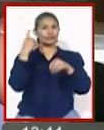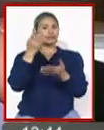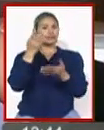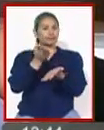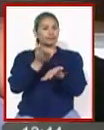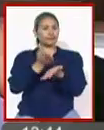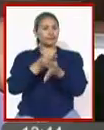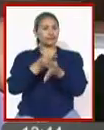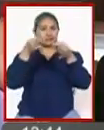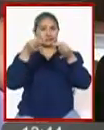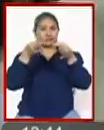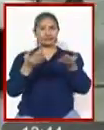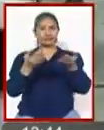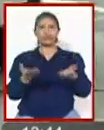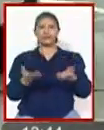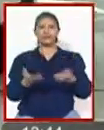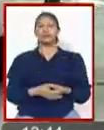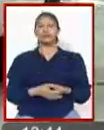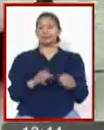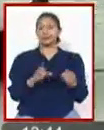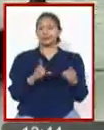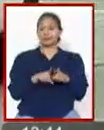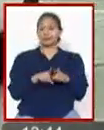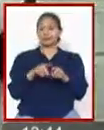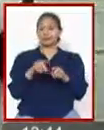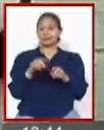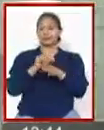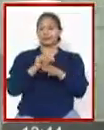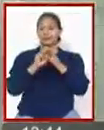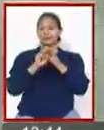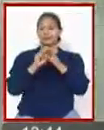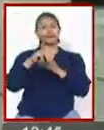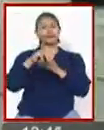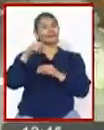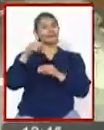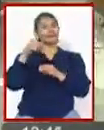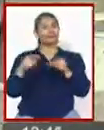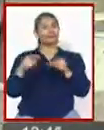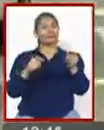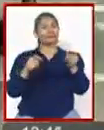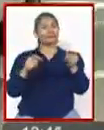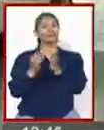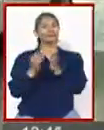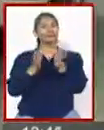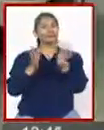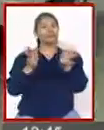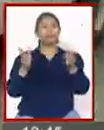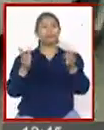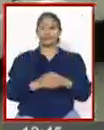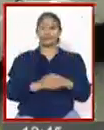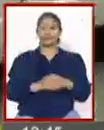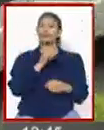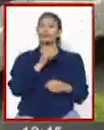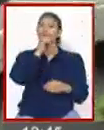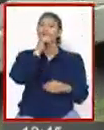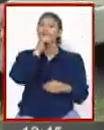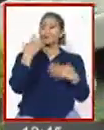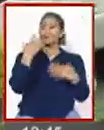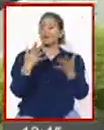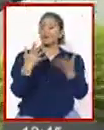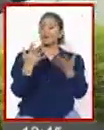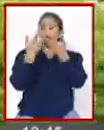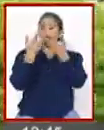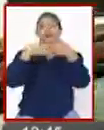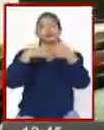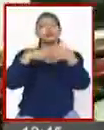paradas definitivas que van a existir. Respecto a las líneas de micros y otros transportes públicos que circulan por esta zona, aseguran de que van a coordinar